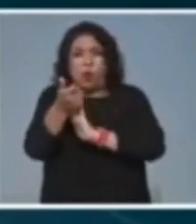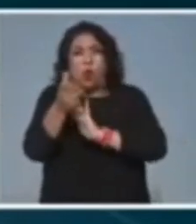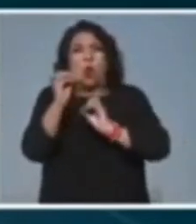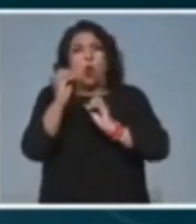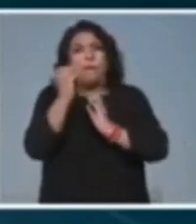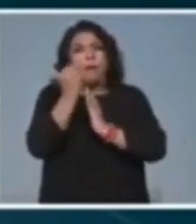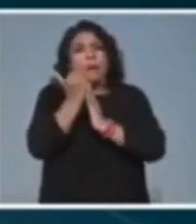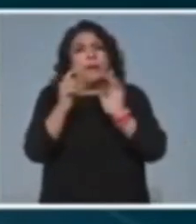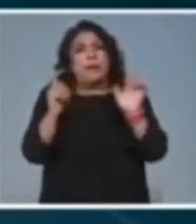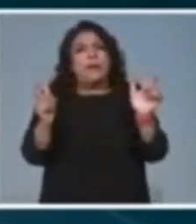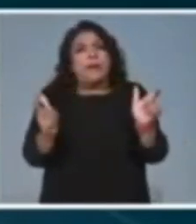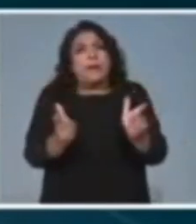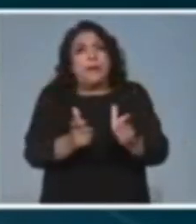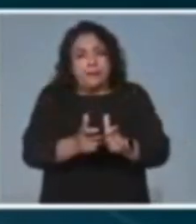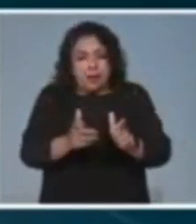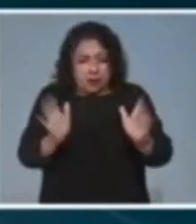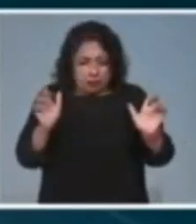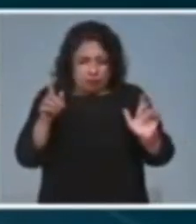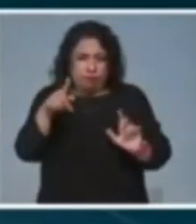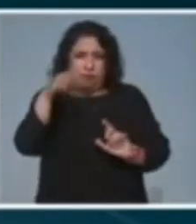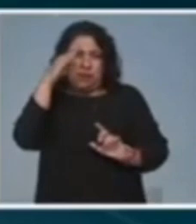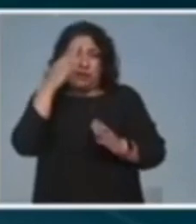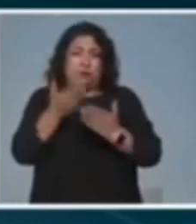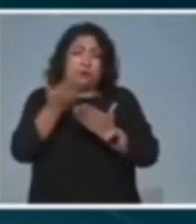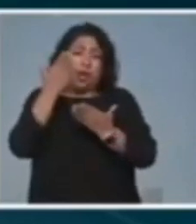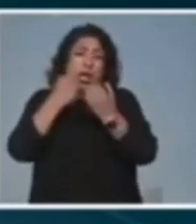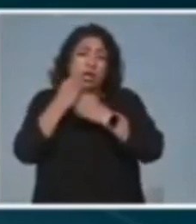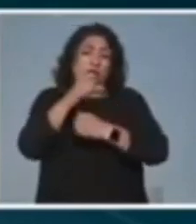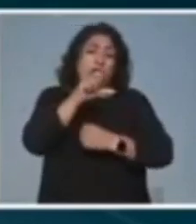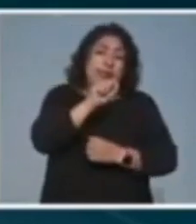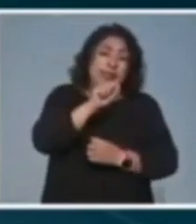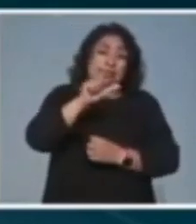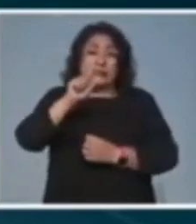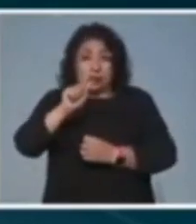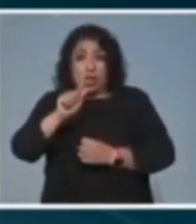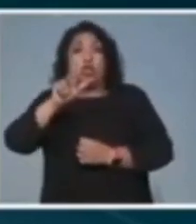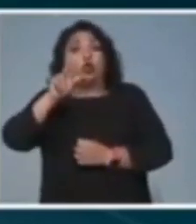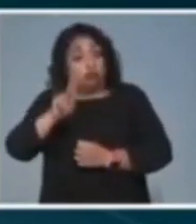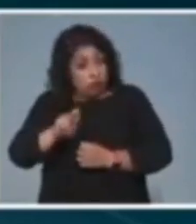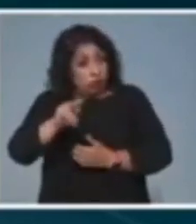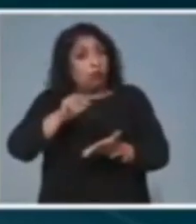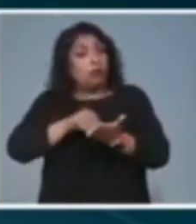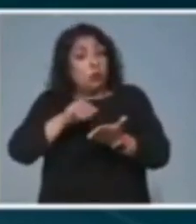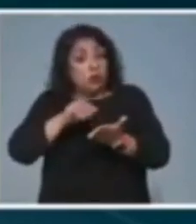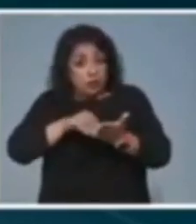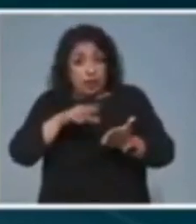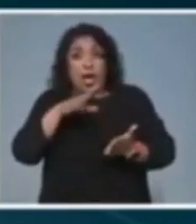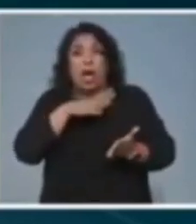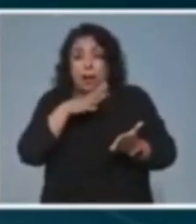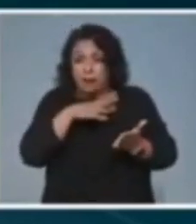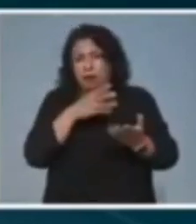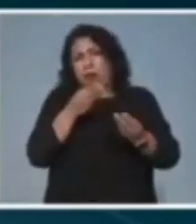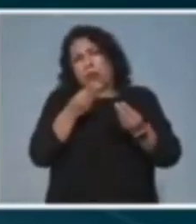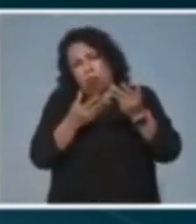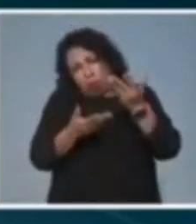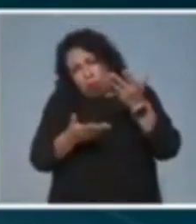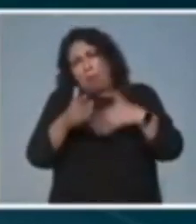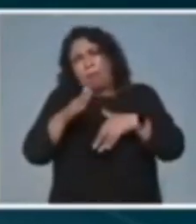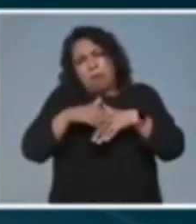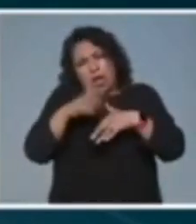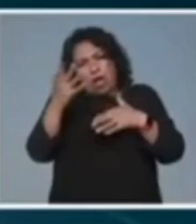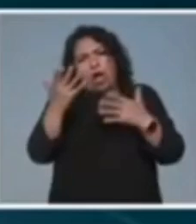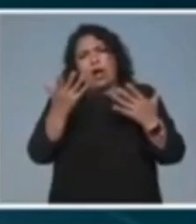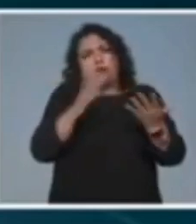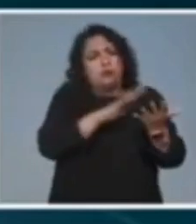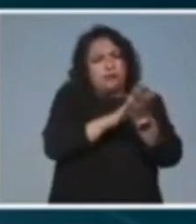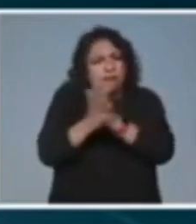vez menos, ¿sí? Si tú piensas en los años 60, 70, incluso 80, había una cantidad mucho más